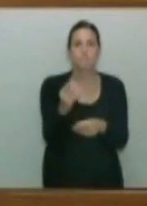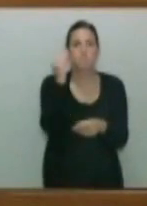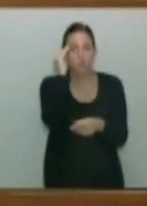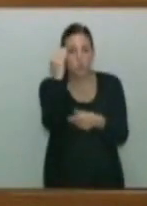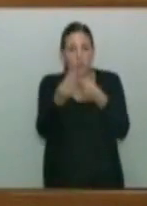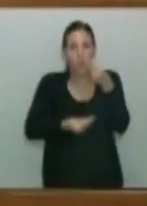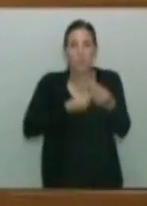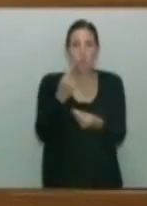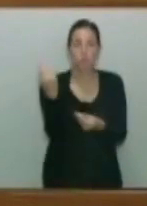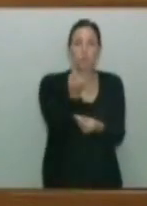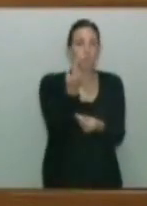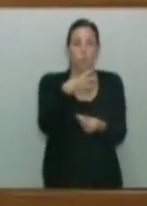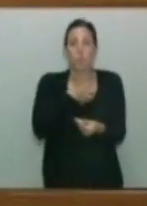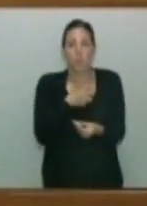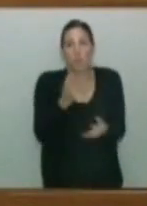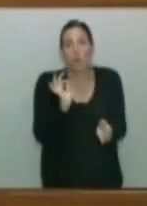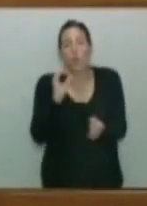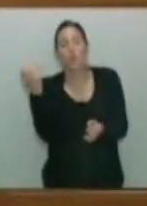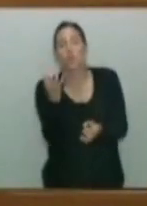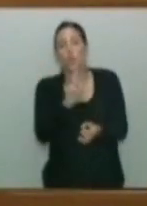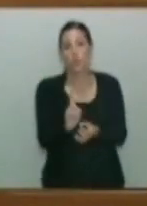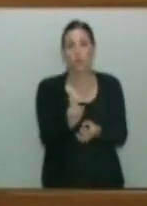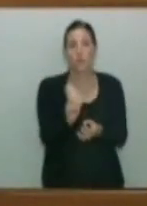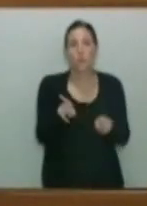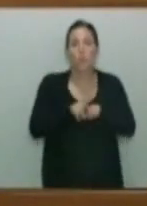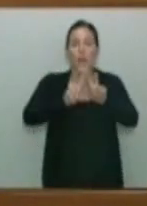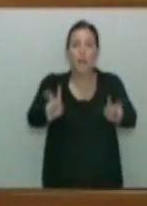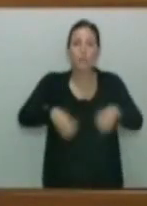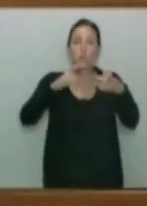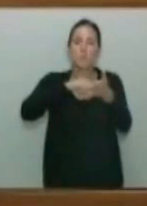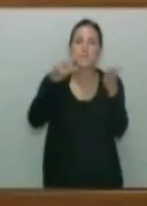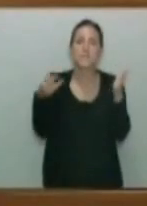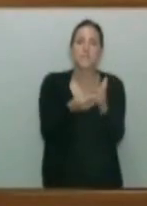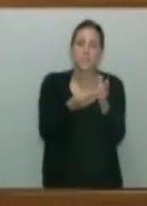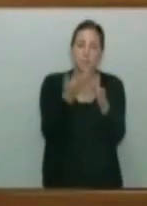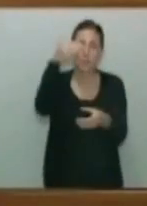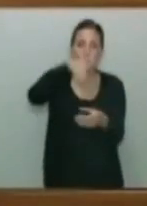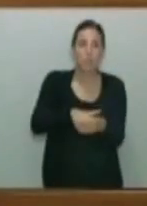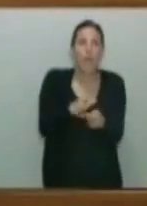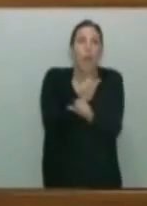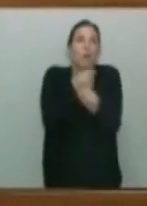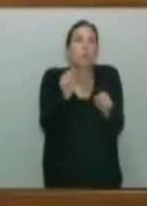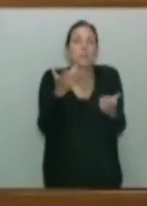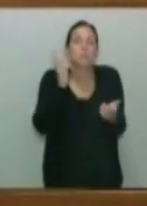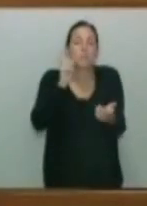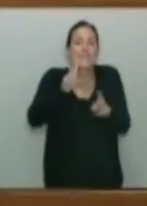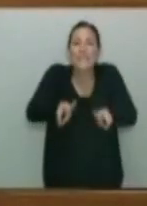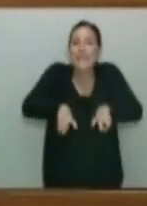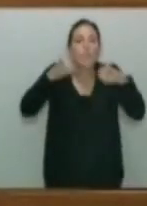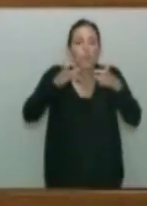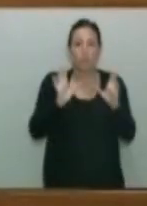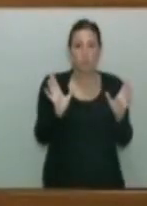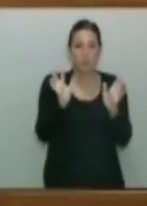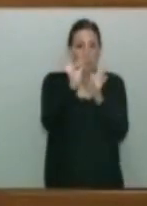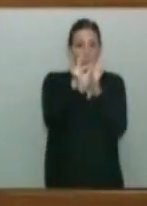un único partido político la reforma de un sistema electoral, aunque no sea un cambio de modelo, aunque sea una reforma de aspectos puntuales de